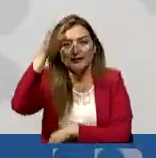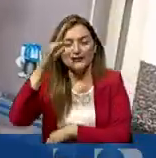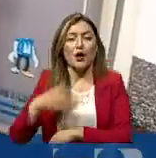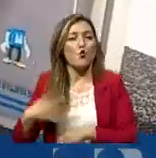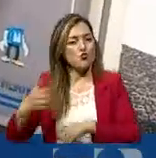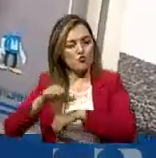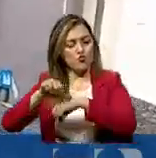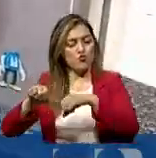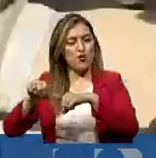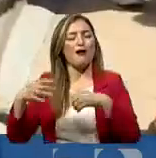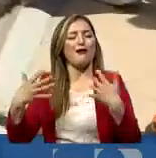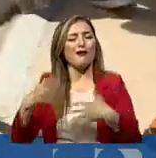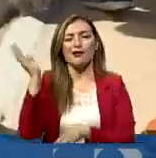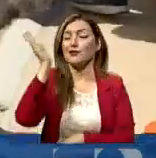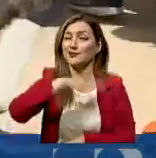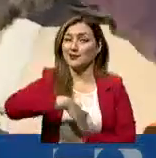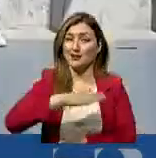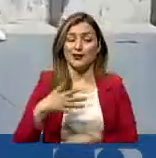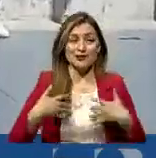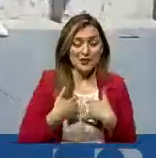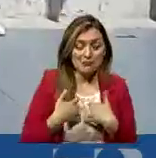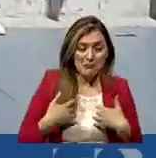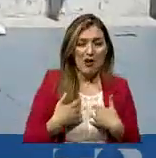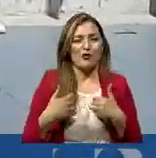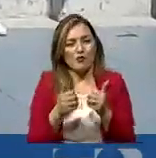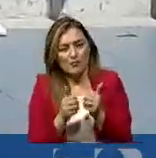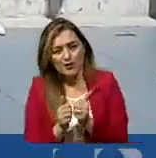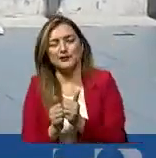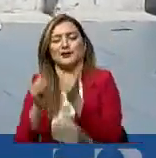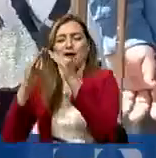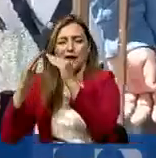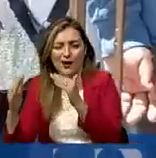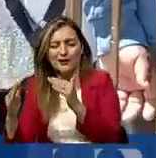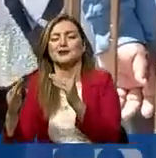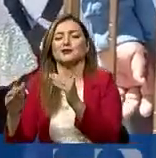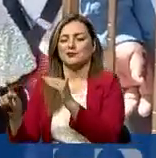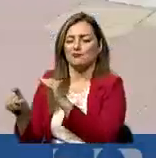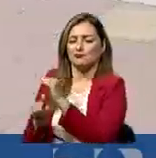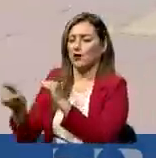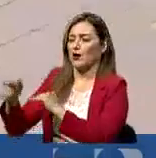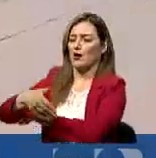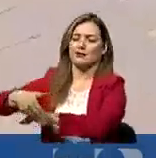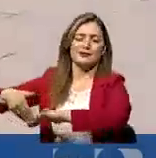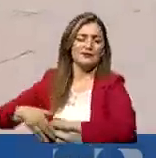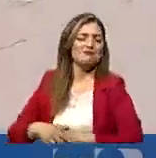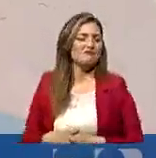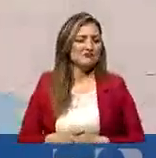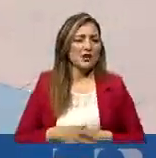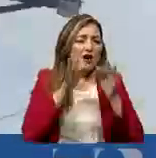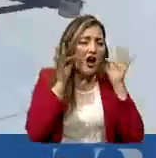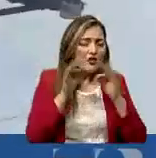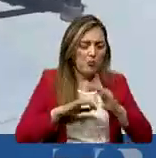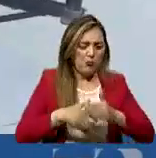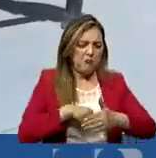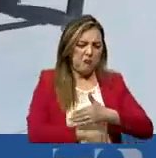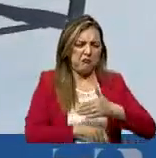gratuita a animales domésticos de compañía y en situación de calle. Con esto se busca frenar la reproducción indiscriminada de perros y gatos, el abandono por sus